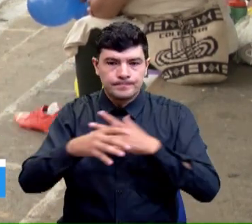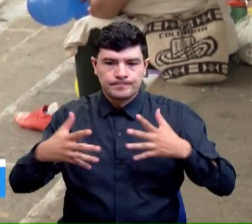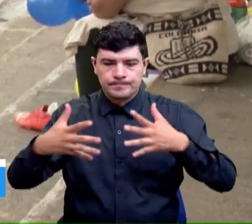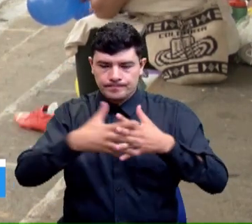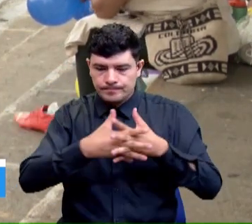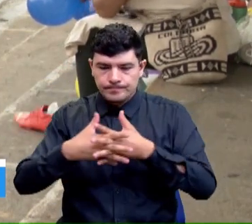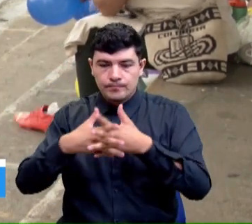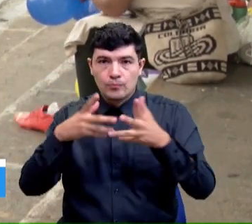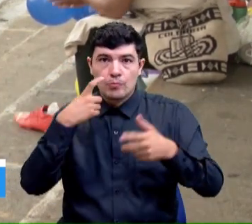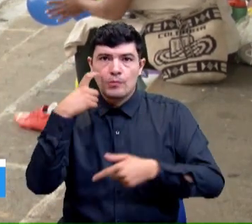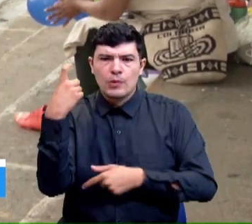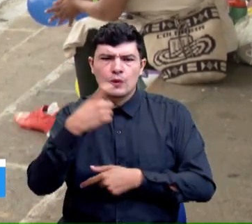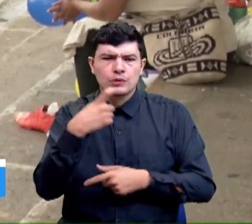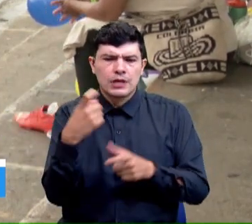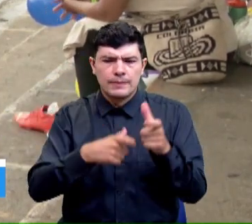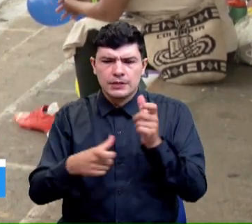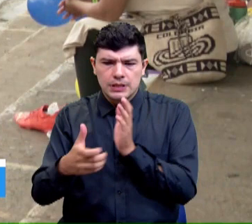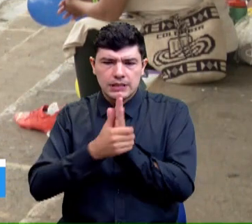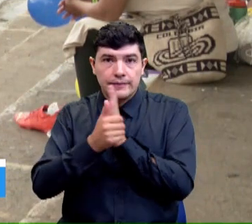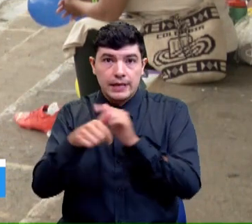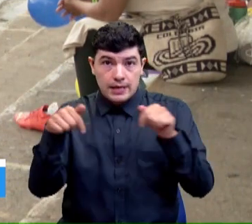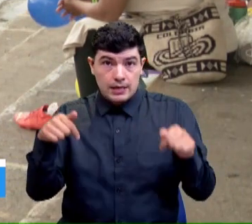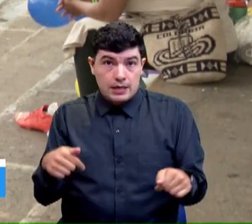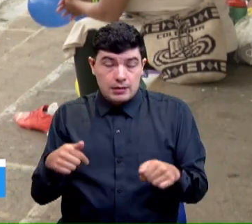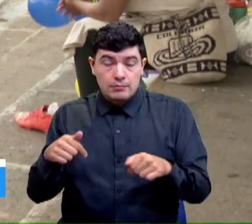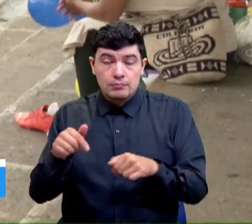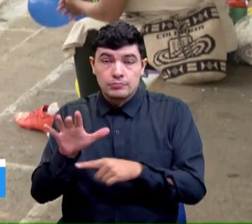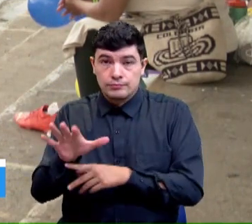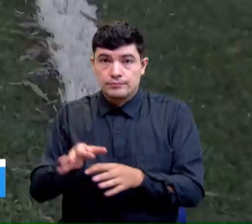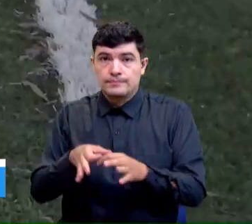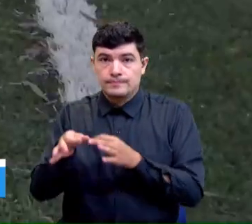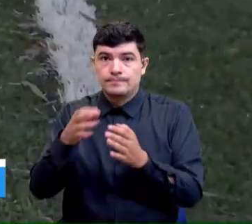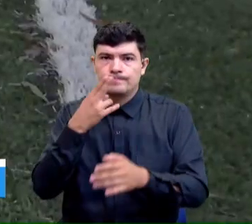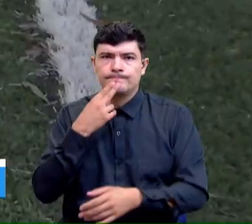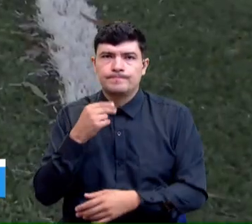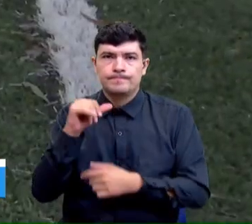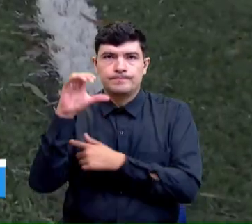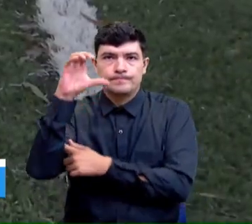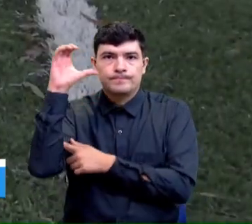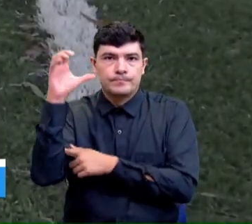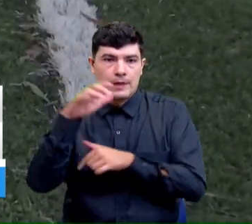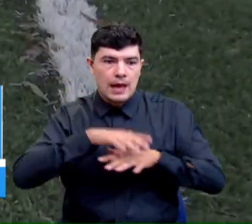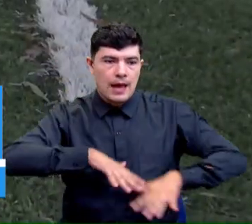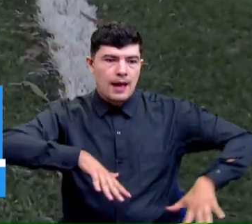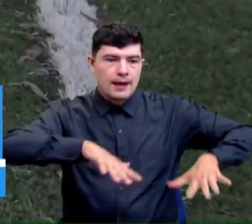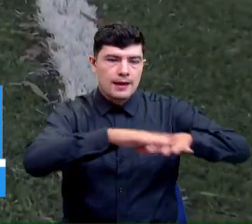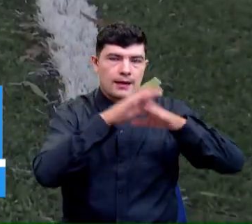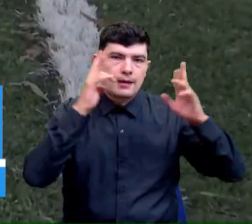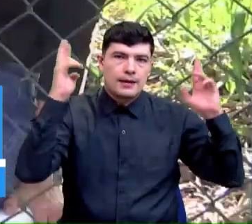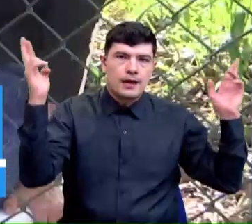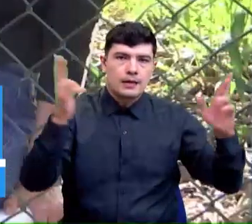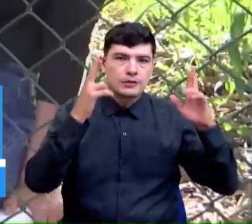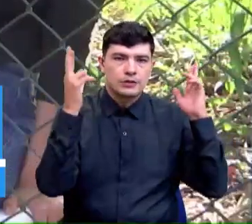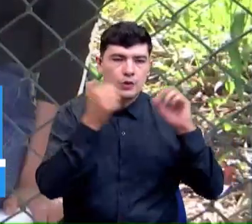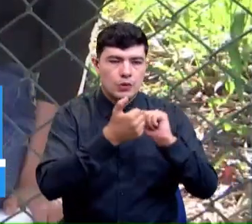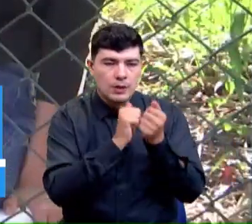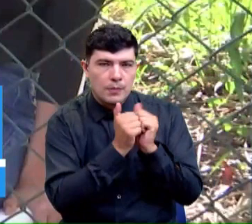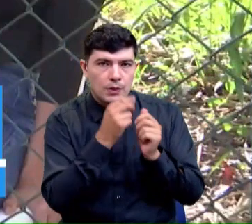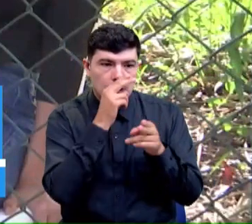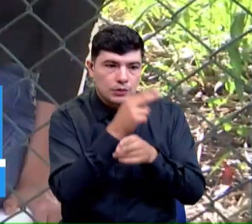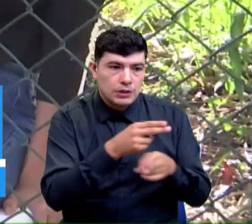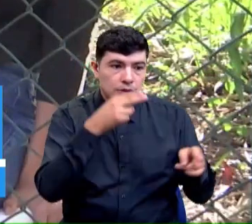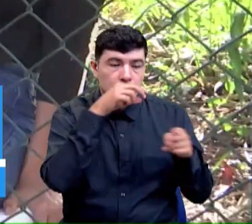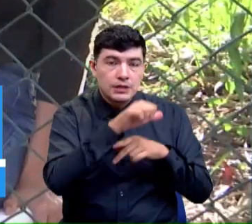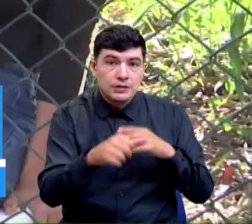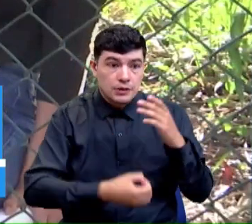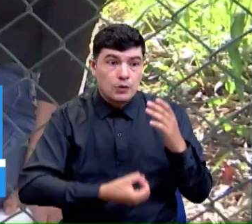nuevos talentos en este municipio dulce de Colombia. Un nuevo espacio para la recreación y el deporte infantil se abrió en Florida Blanca con